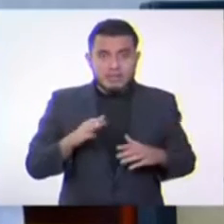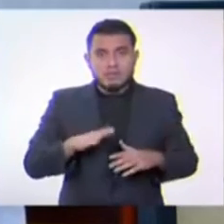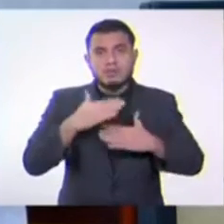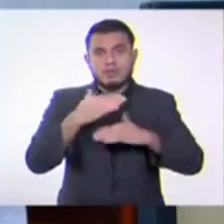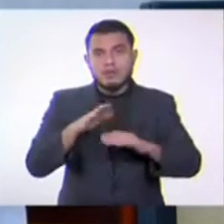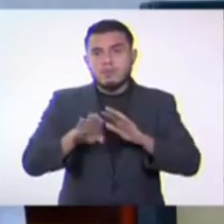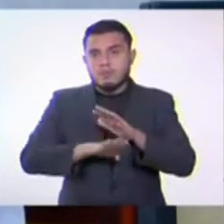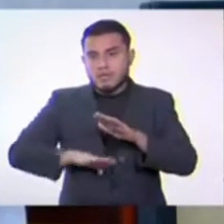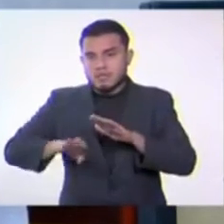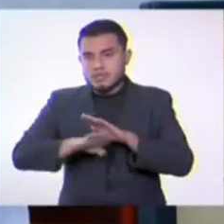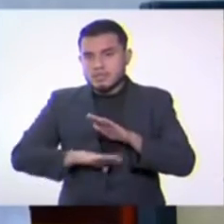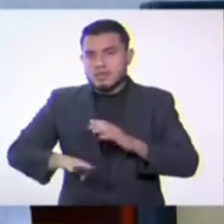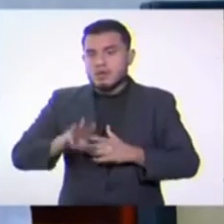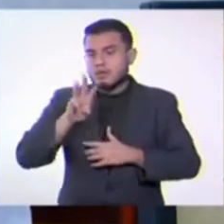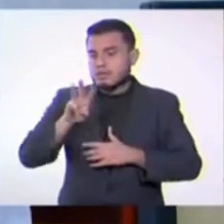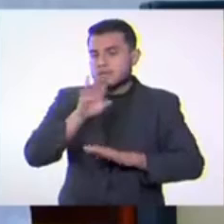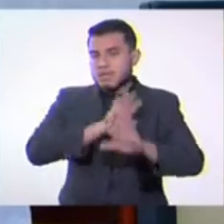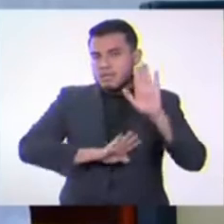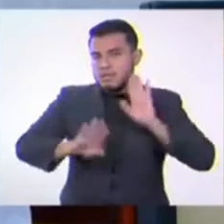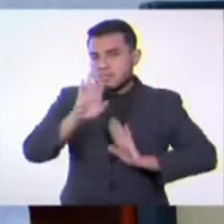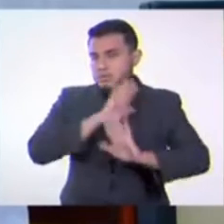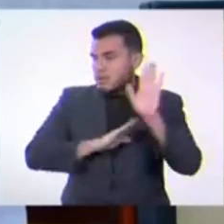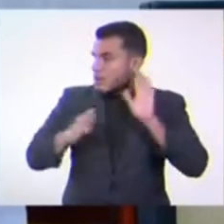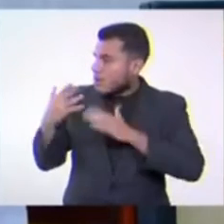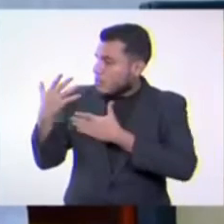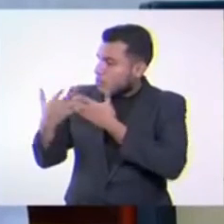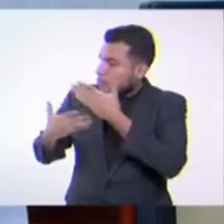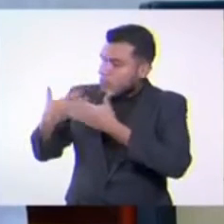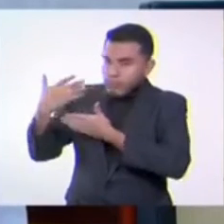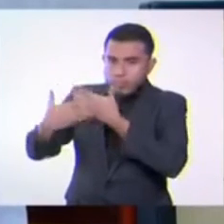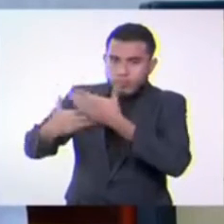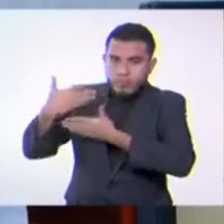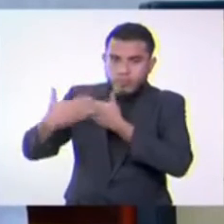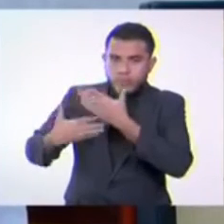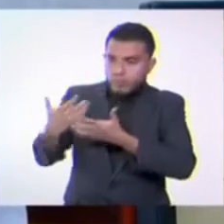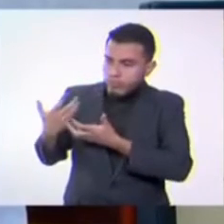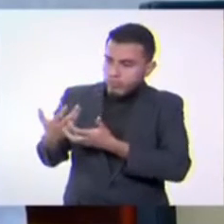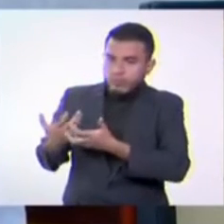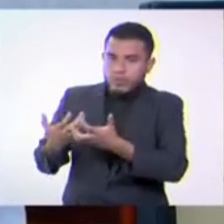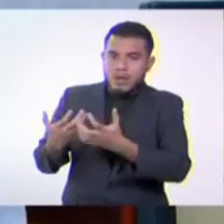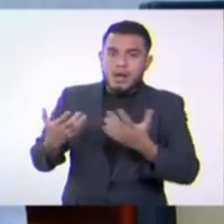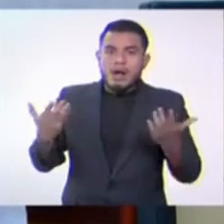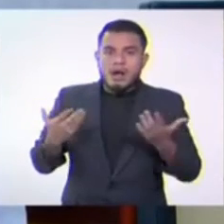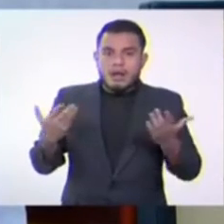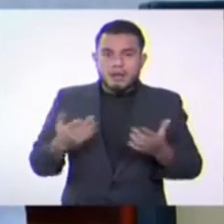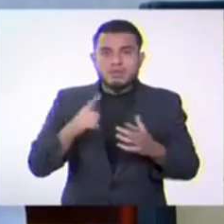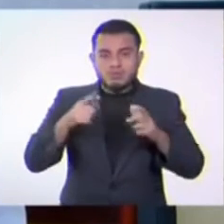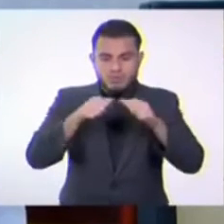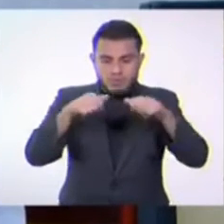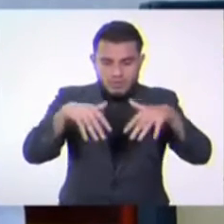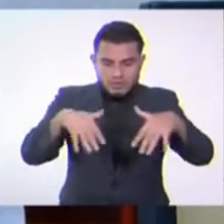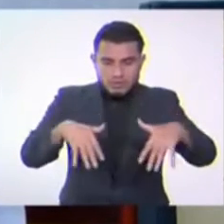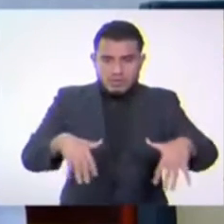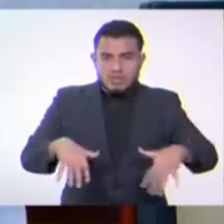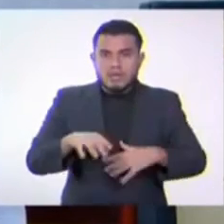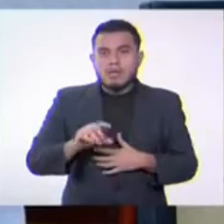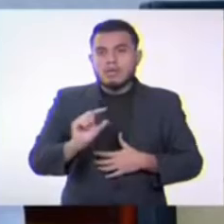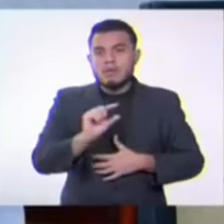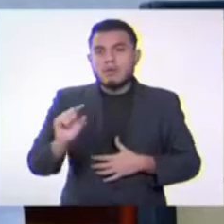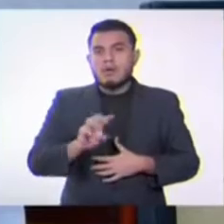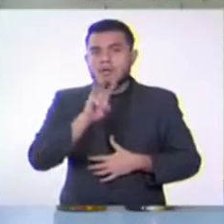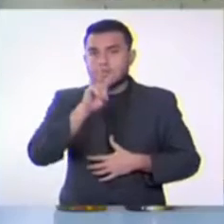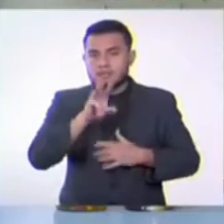han recorrido 3 historias evolutivas y por ello los científicos han formado un sistema llamado el de